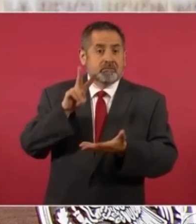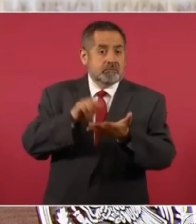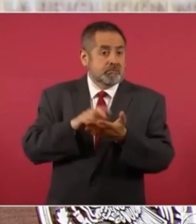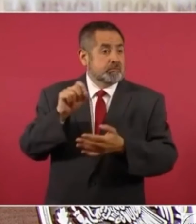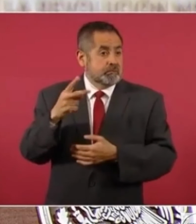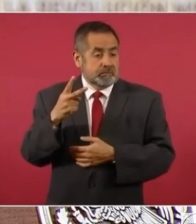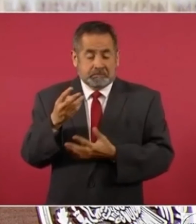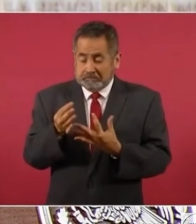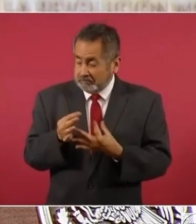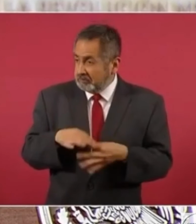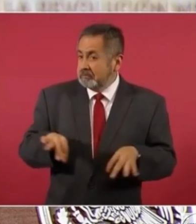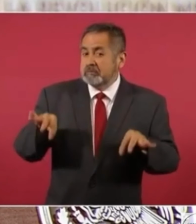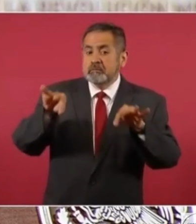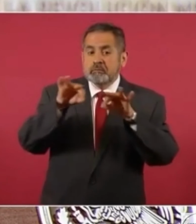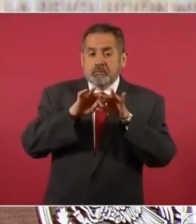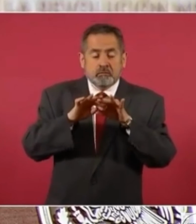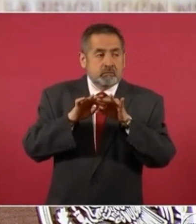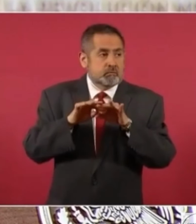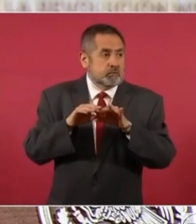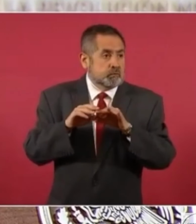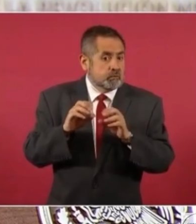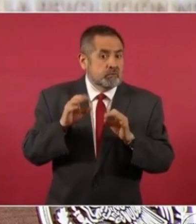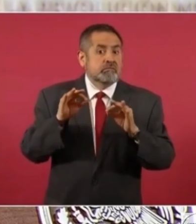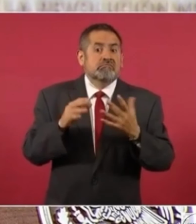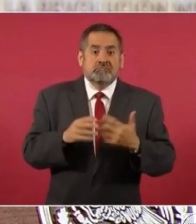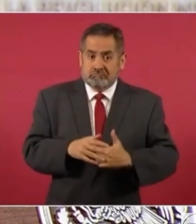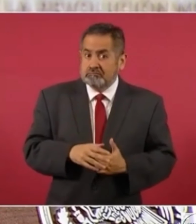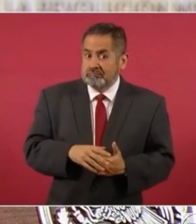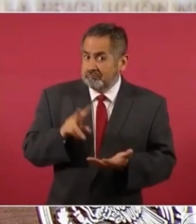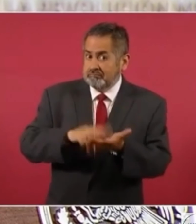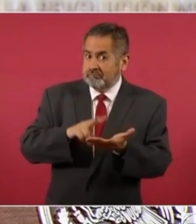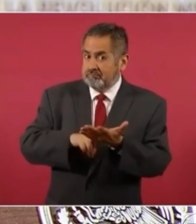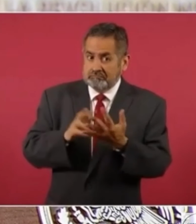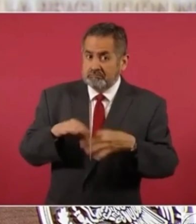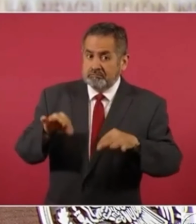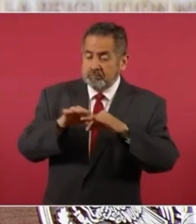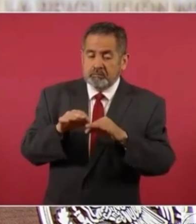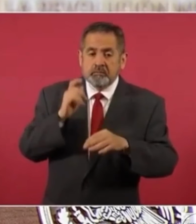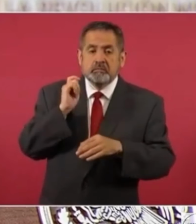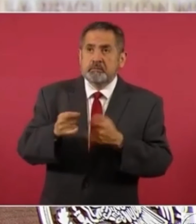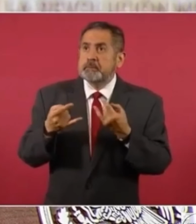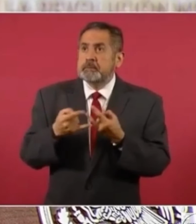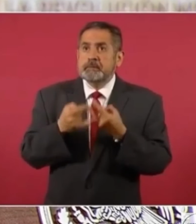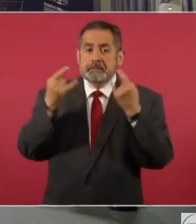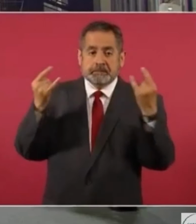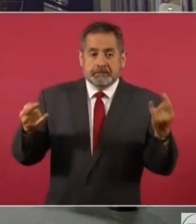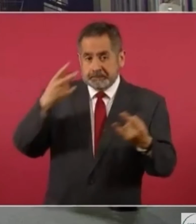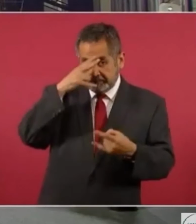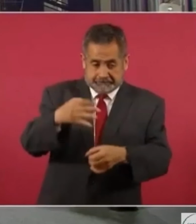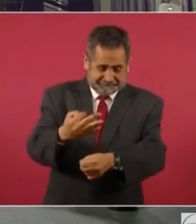importantísimos, momentos estelares de nuestra historia.